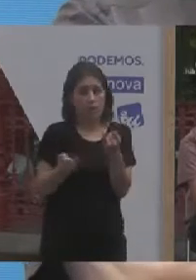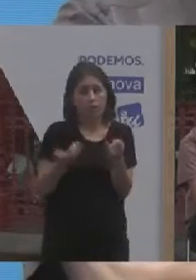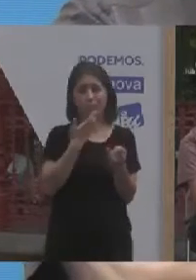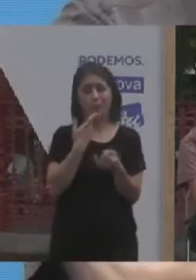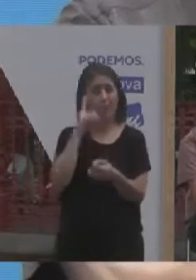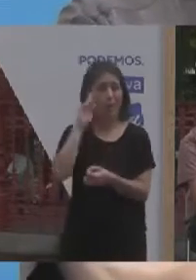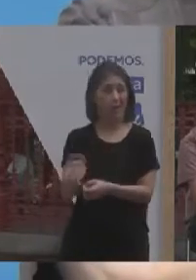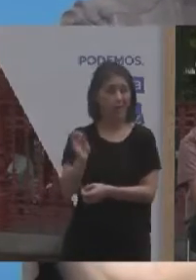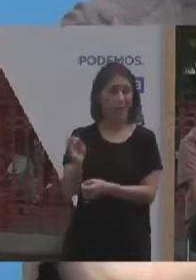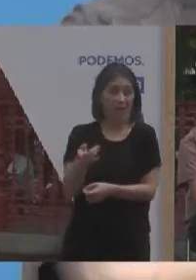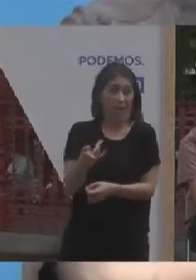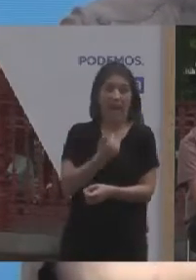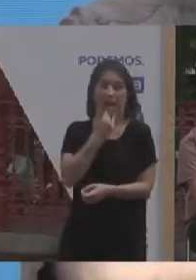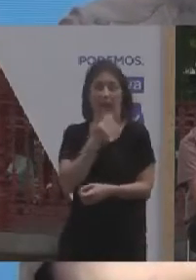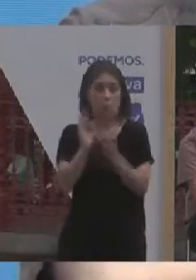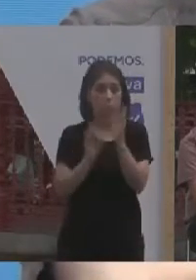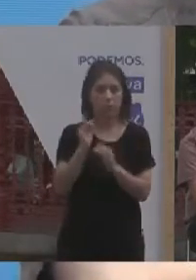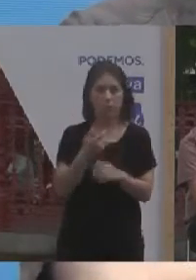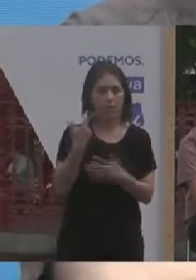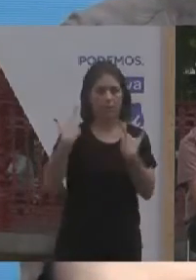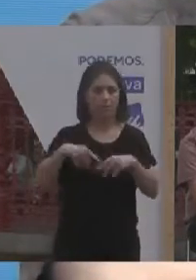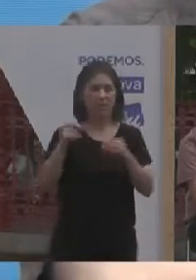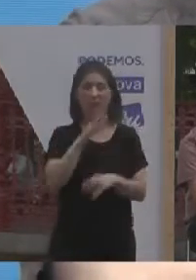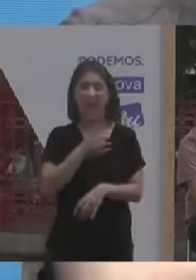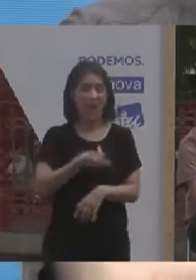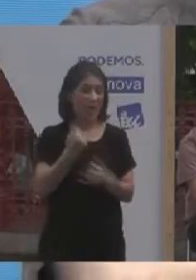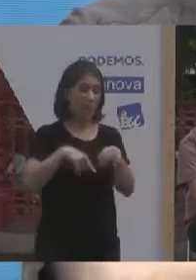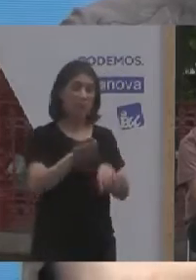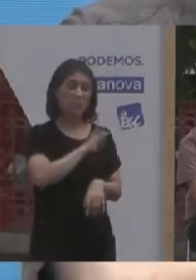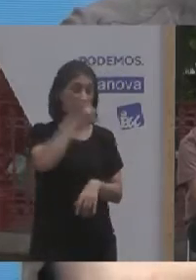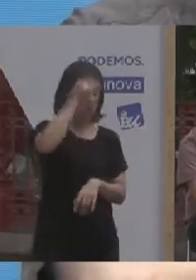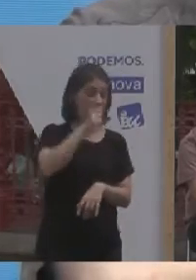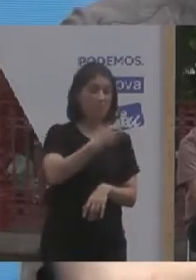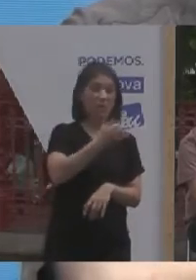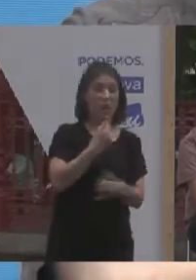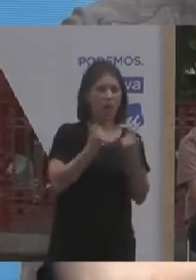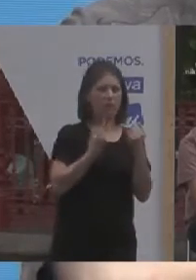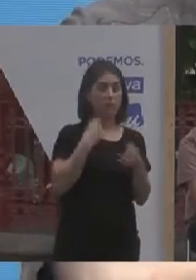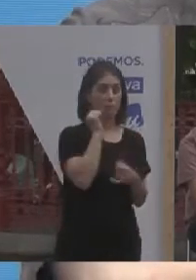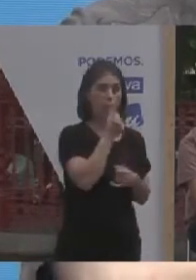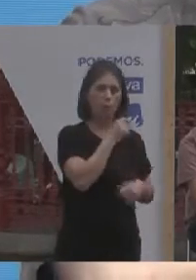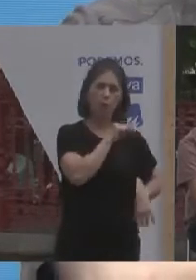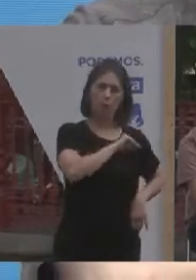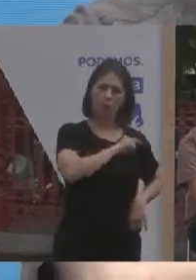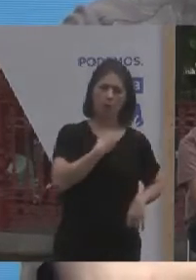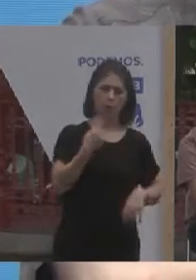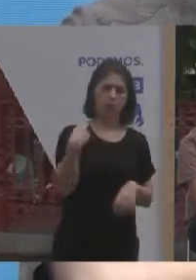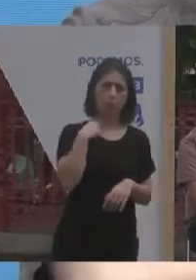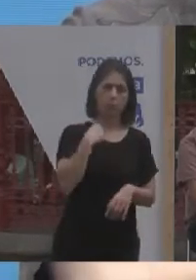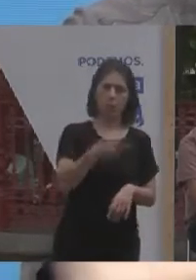pouca credibilidade que lle chega. Ten menos credibilidade que o señor Baltar cando fala de códigos éticos da